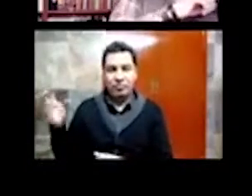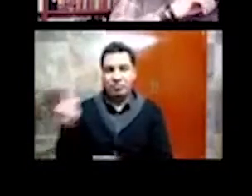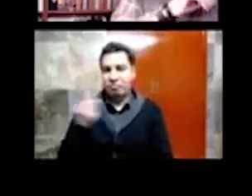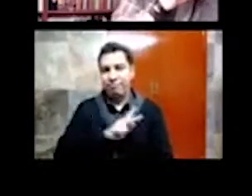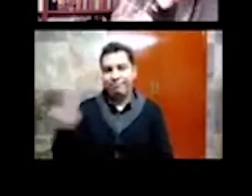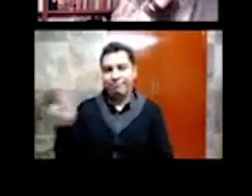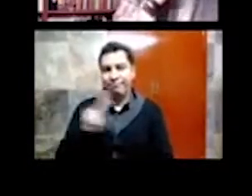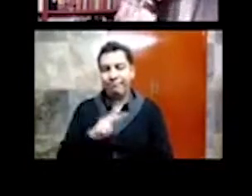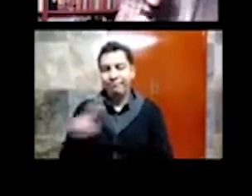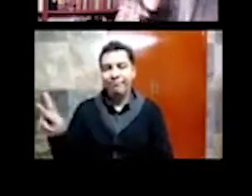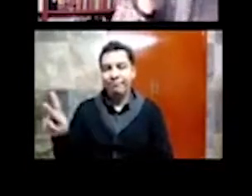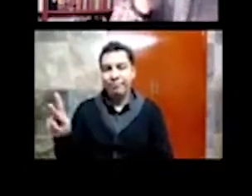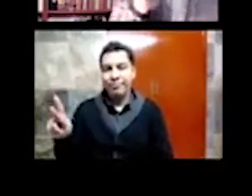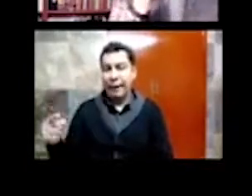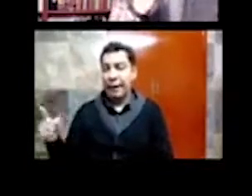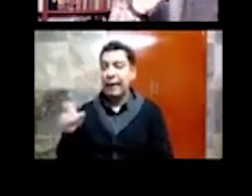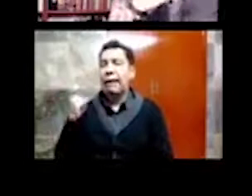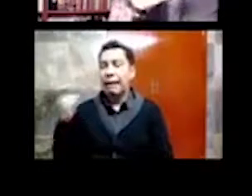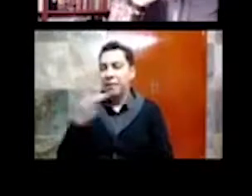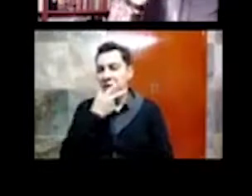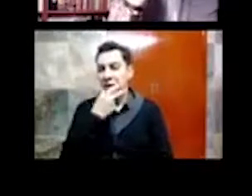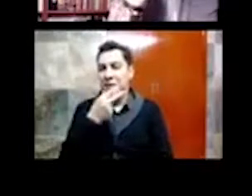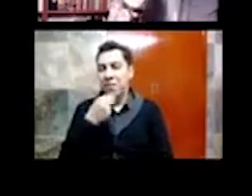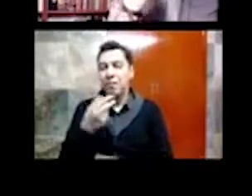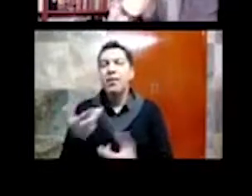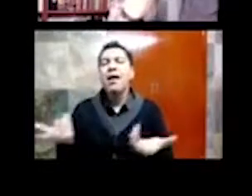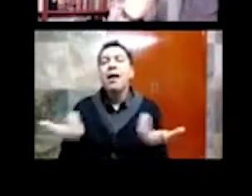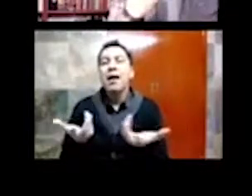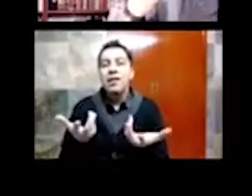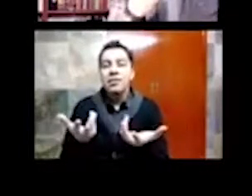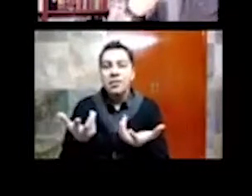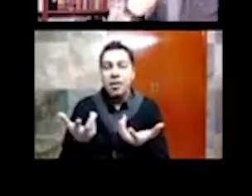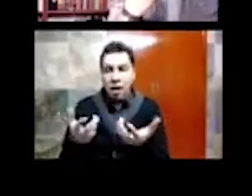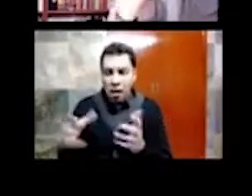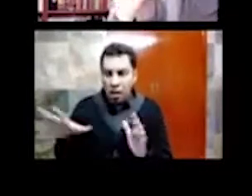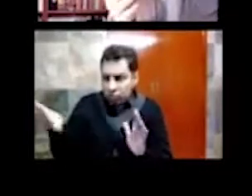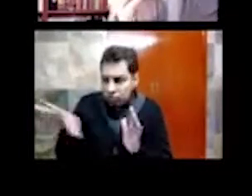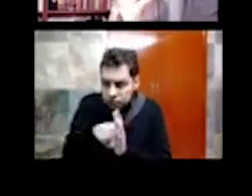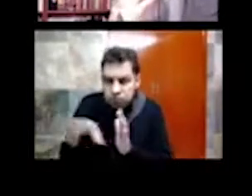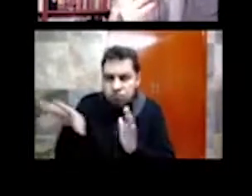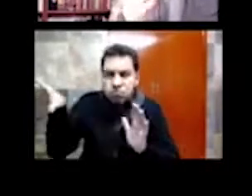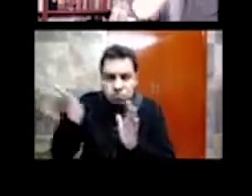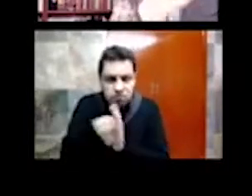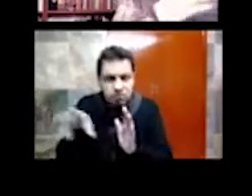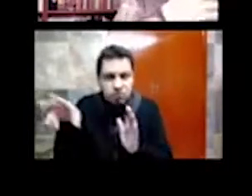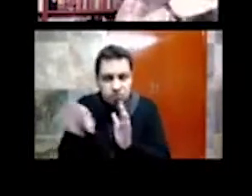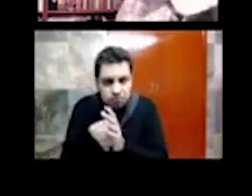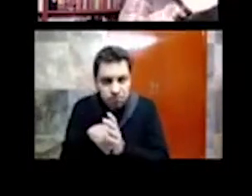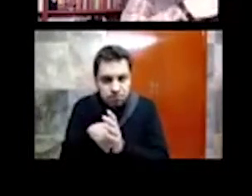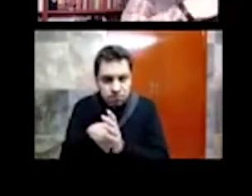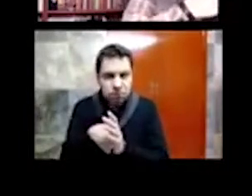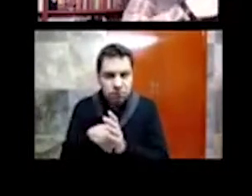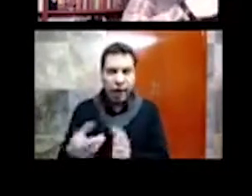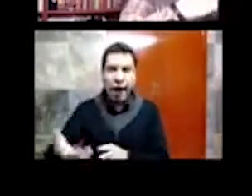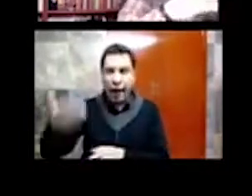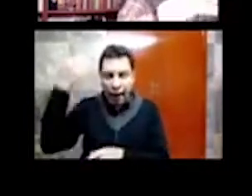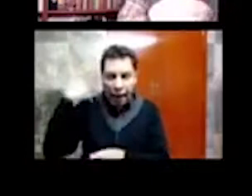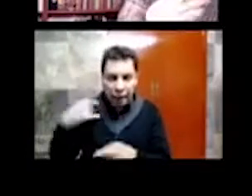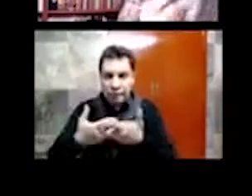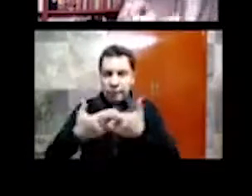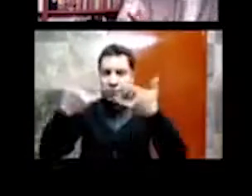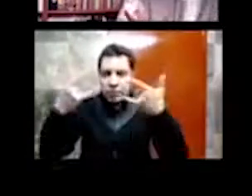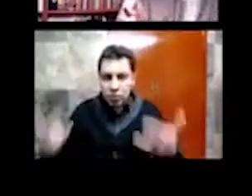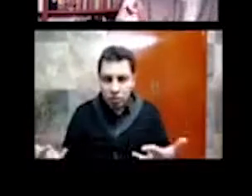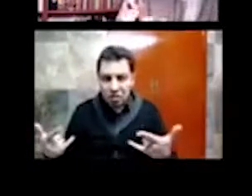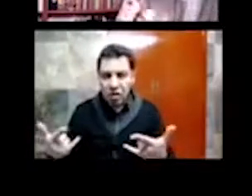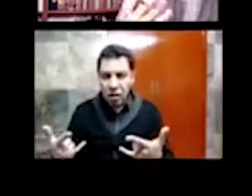plano, el arquitecto Marquina recrea, con base en las arquitecturas del pasado,